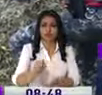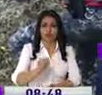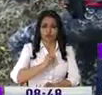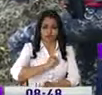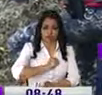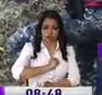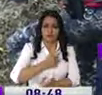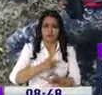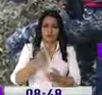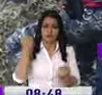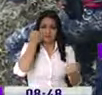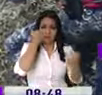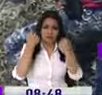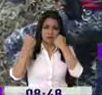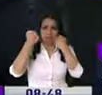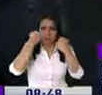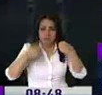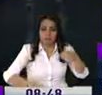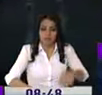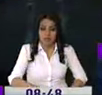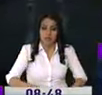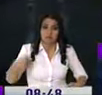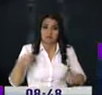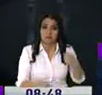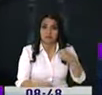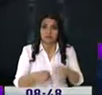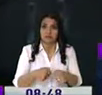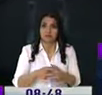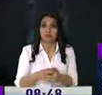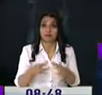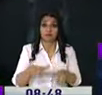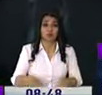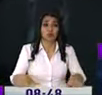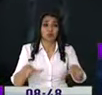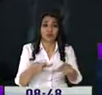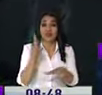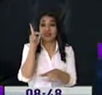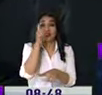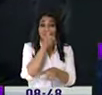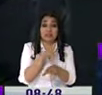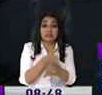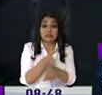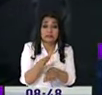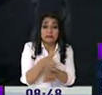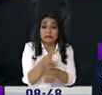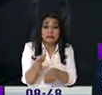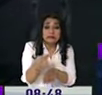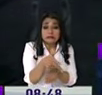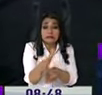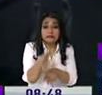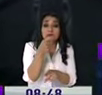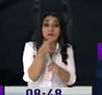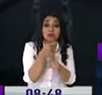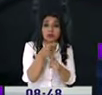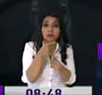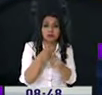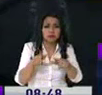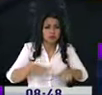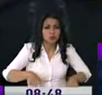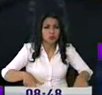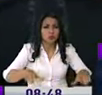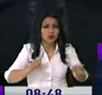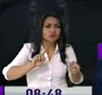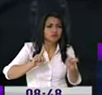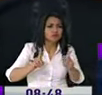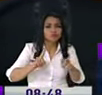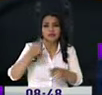moretones en el rostro y piernas. Es de difícil acceso, en el cual se utilizó sistemas de GPS y además de